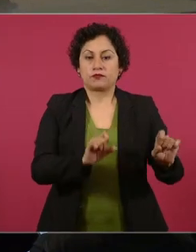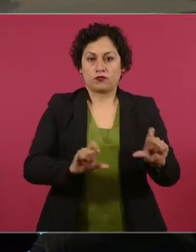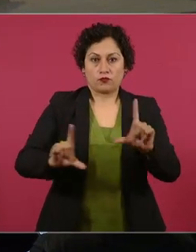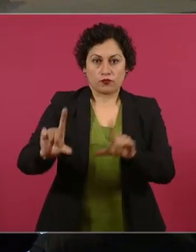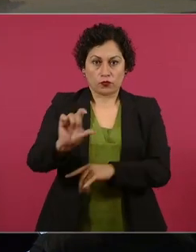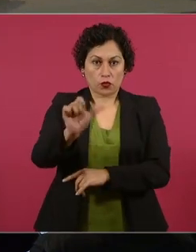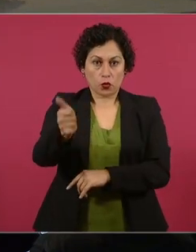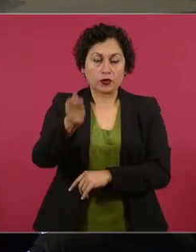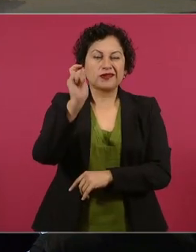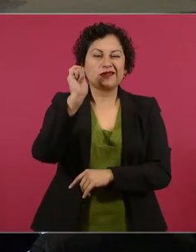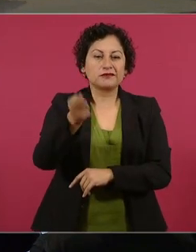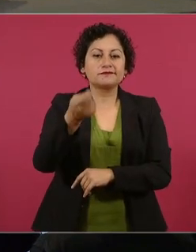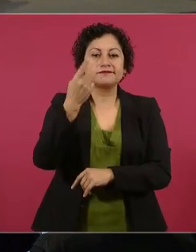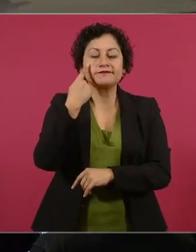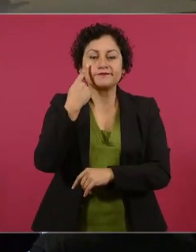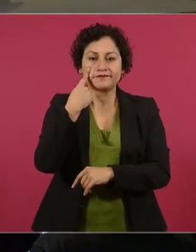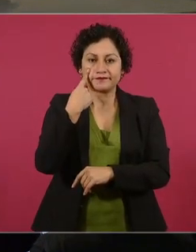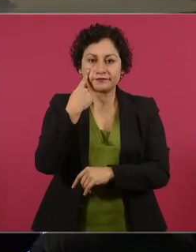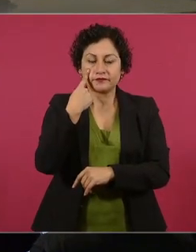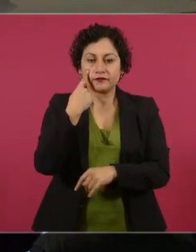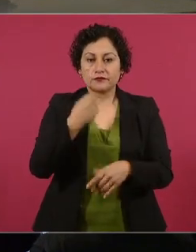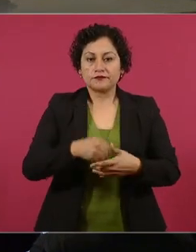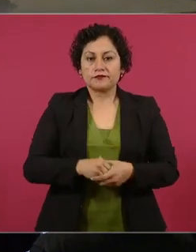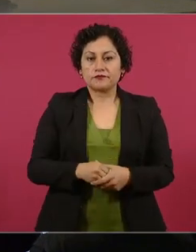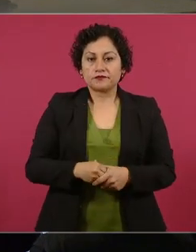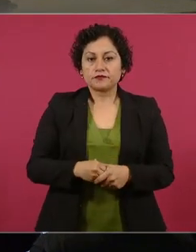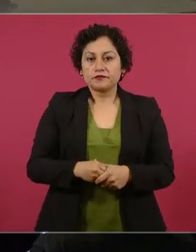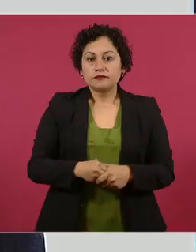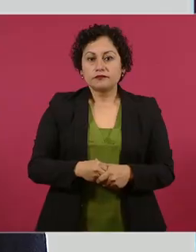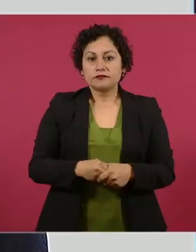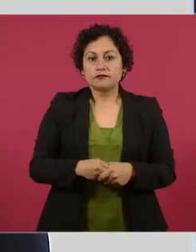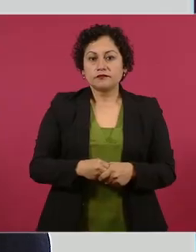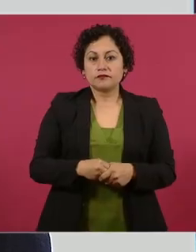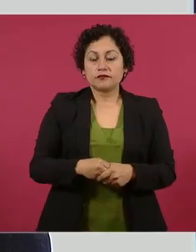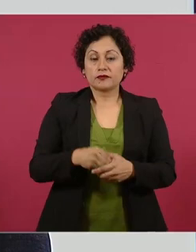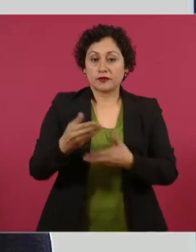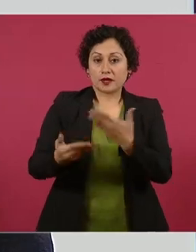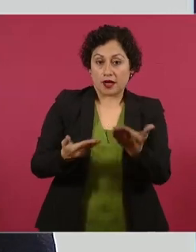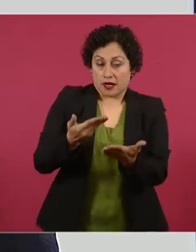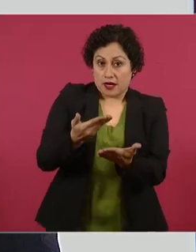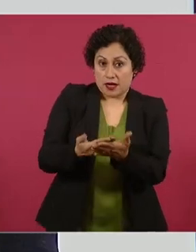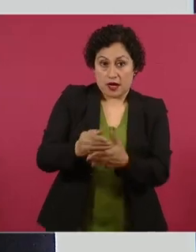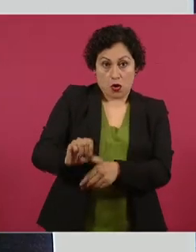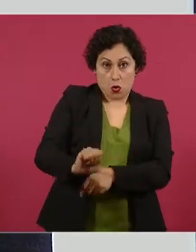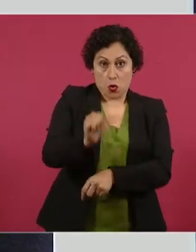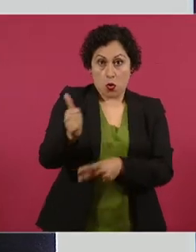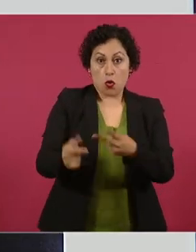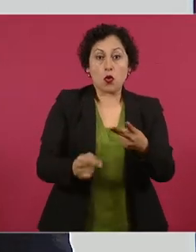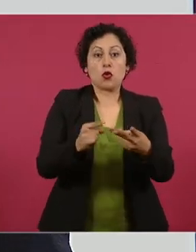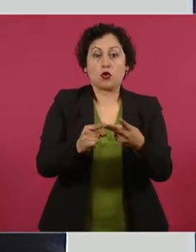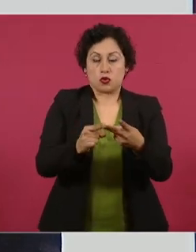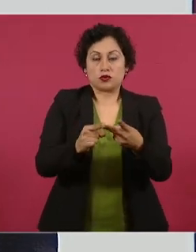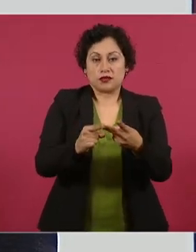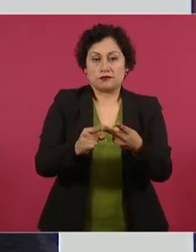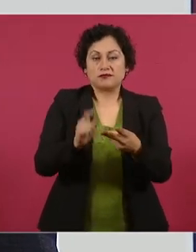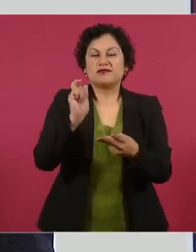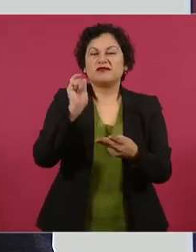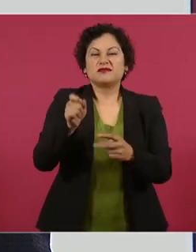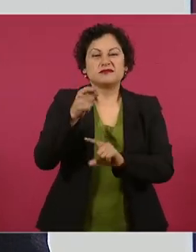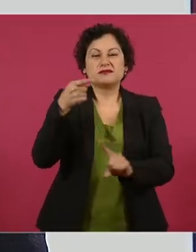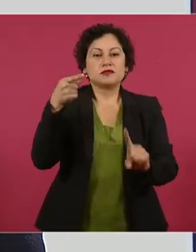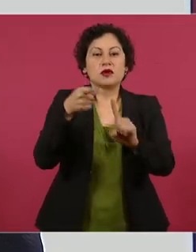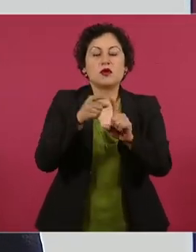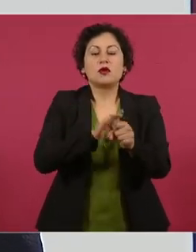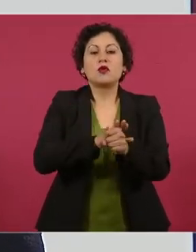Y bueno, decirles, por favor, que durante esta segunda iniciativa, que también estamos presentando, busca